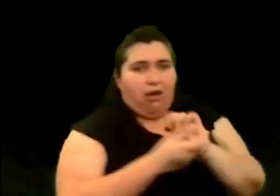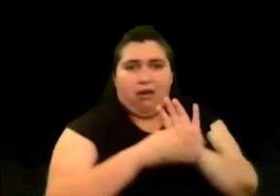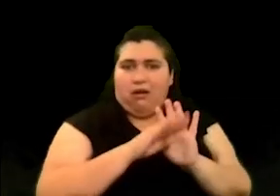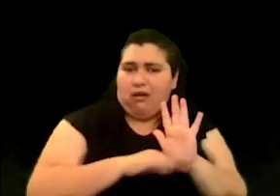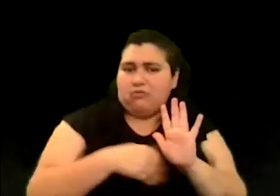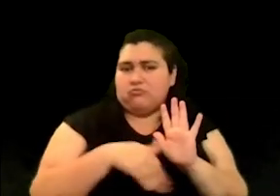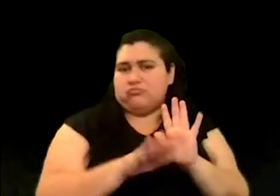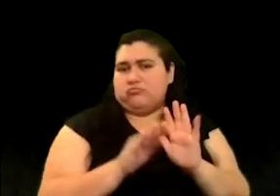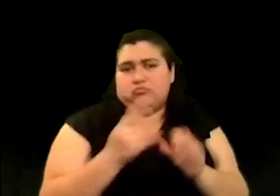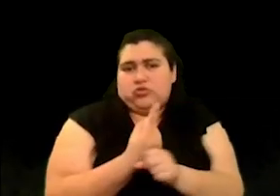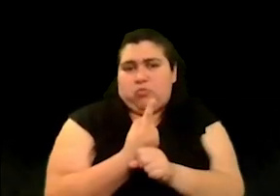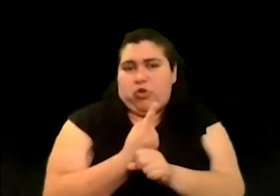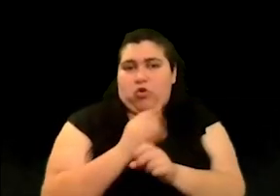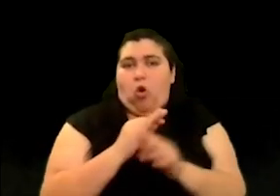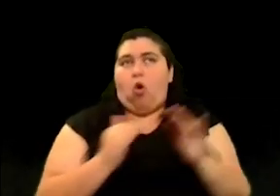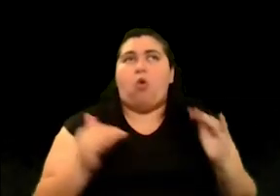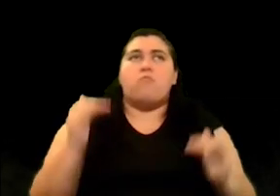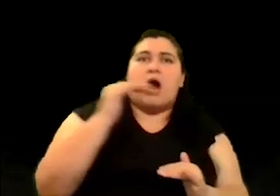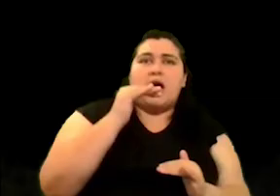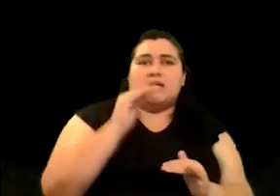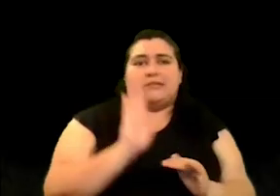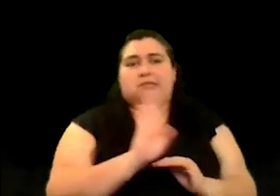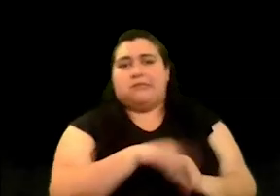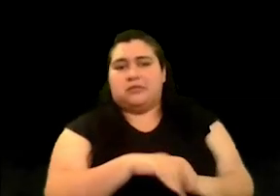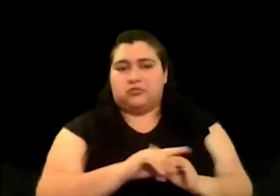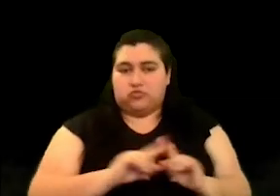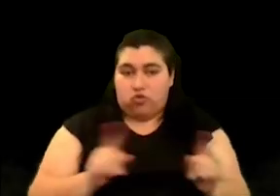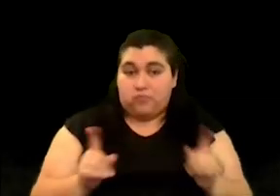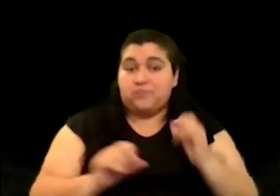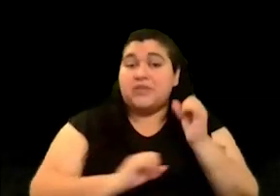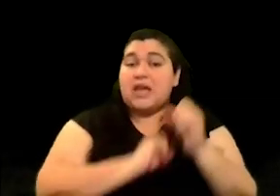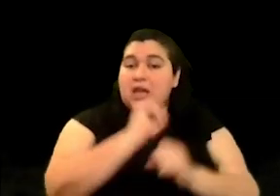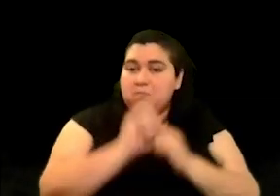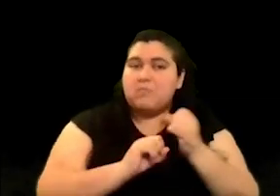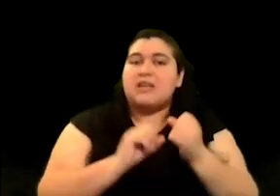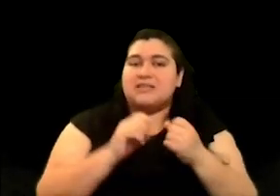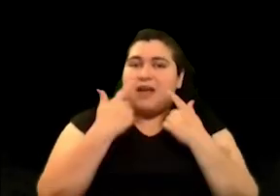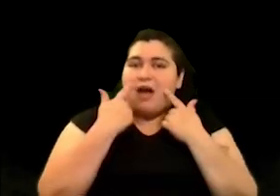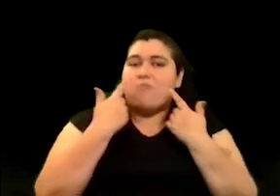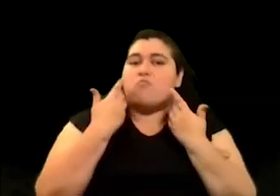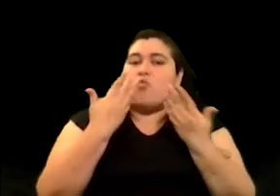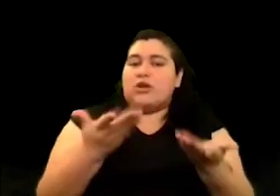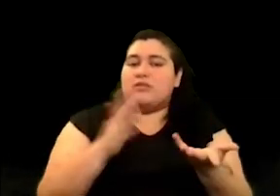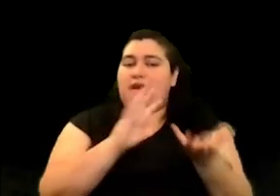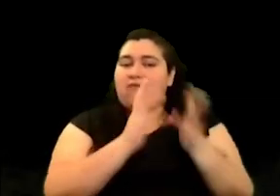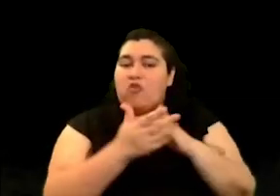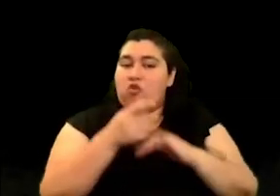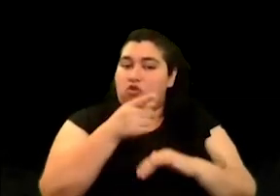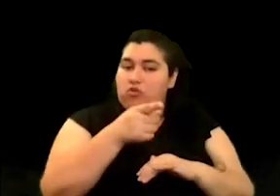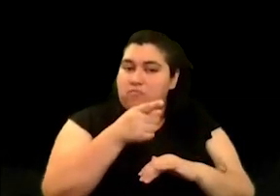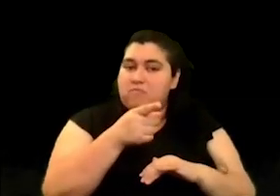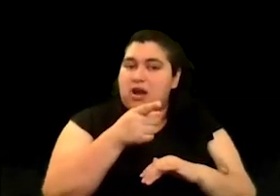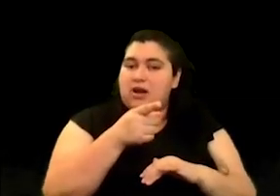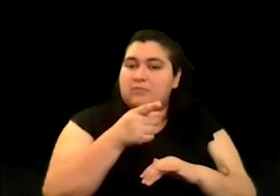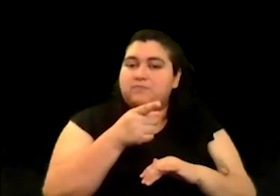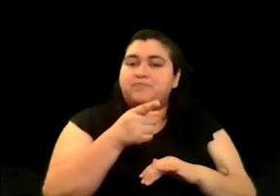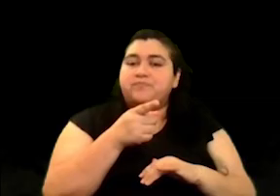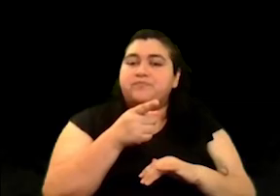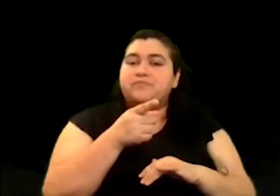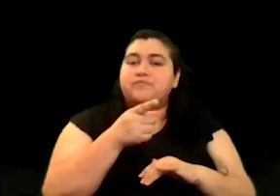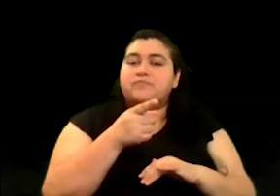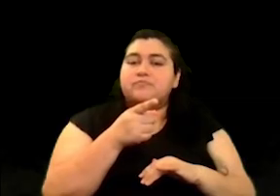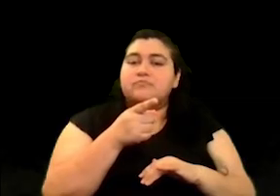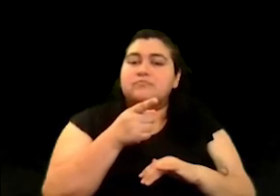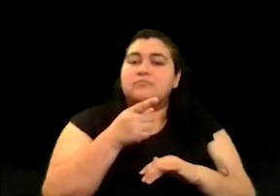norma. Molinos Río de la Plata nos viene a enseñar este tipo de cuestiones y en algunos, y en sendos, digamos en